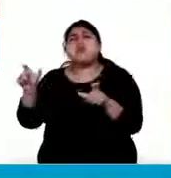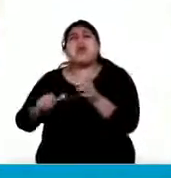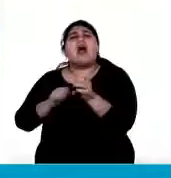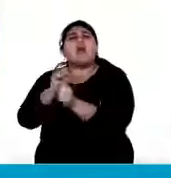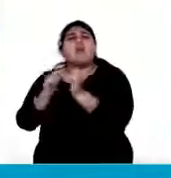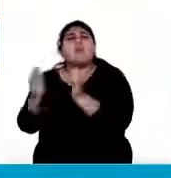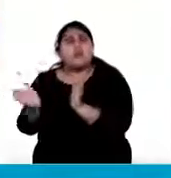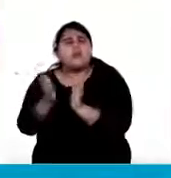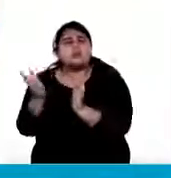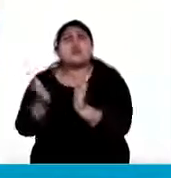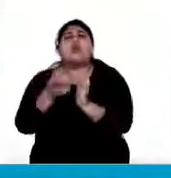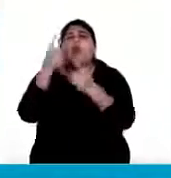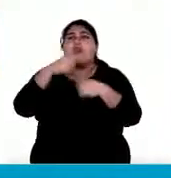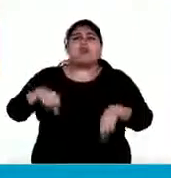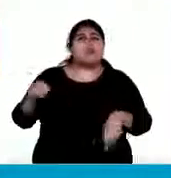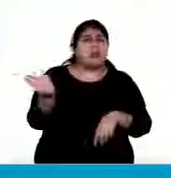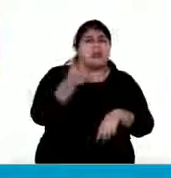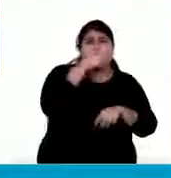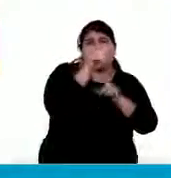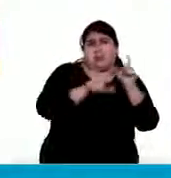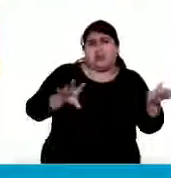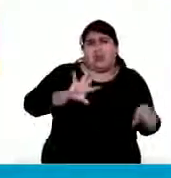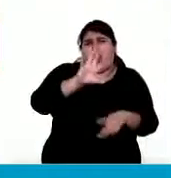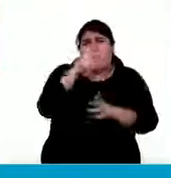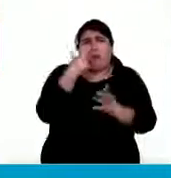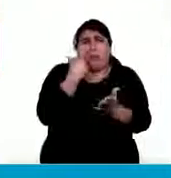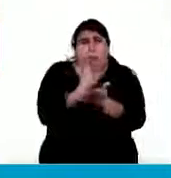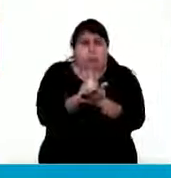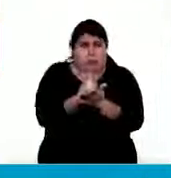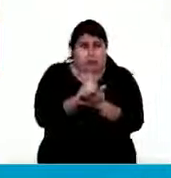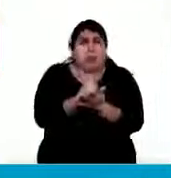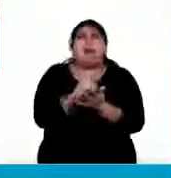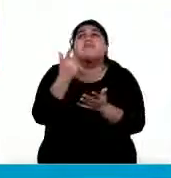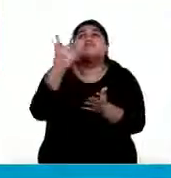los vecinos de la provincia de Buenos Aires que viven en las zonas rurales. Muchas gracias.